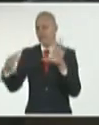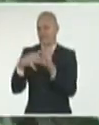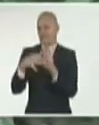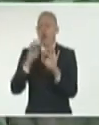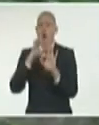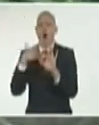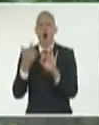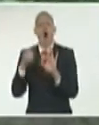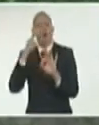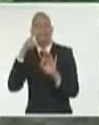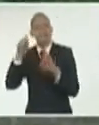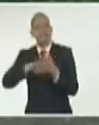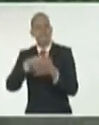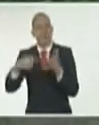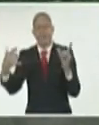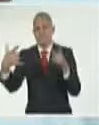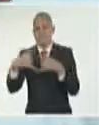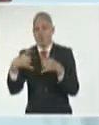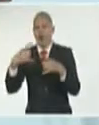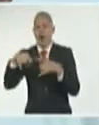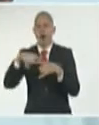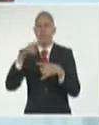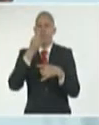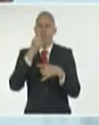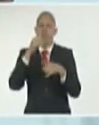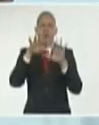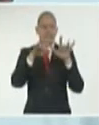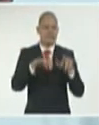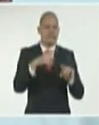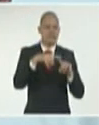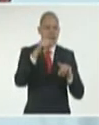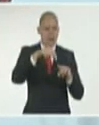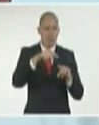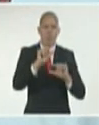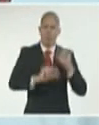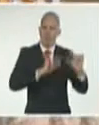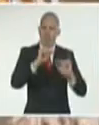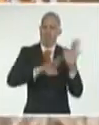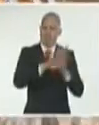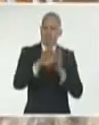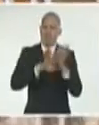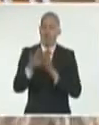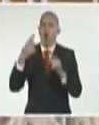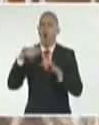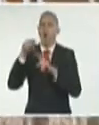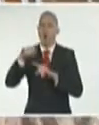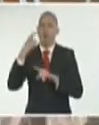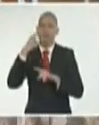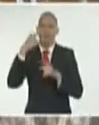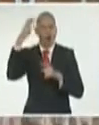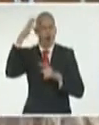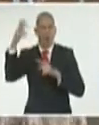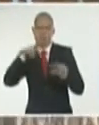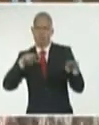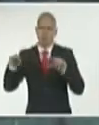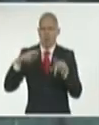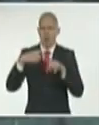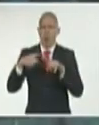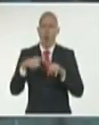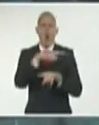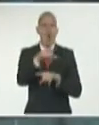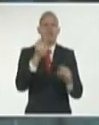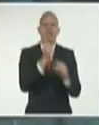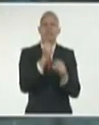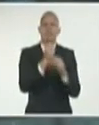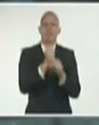proyectos de innovación agropecuaria, la informatización de la sociedad, la gestión de gobierno, la ocupación laboral y los principales